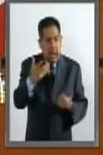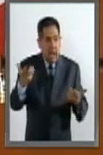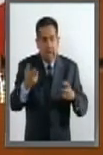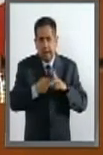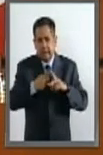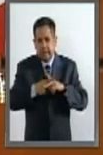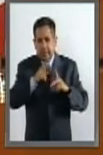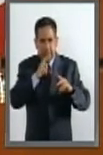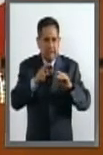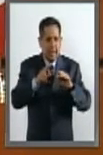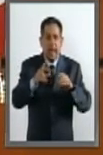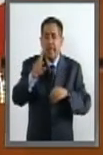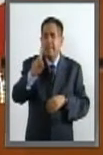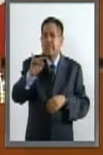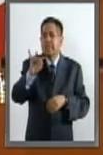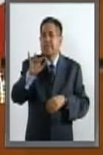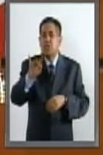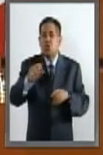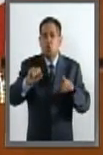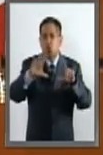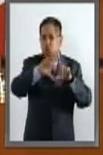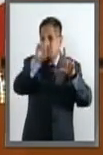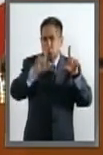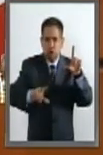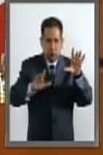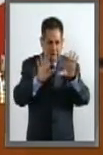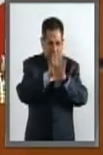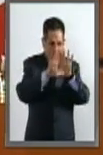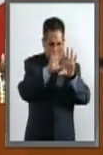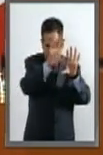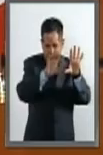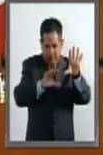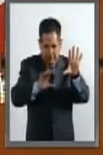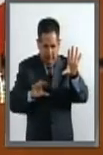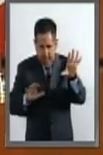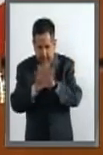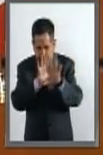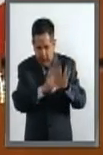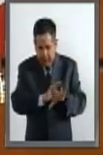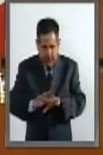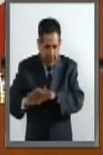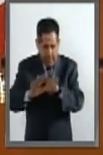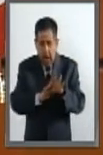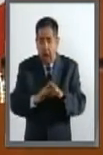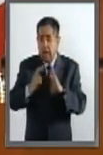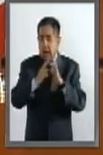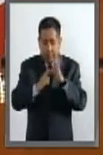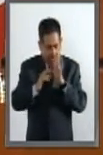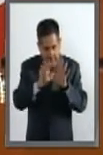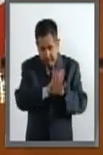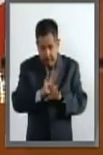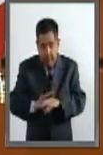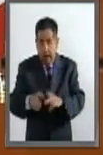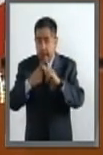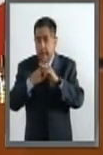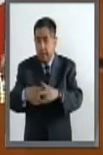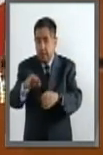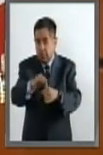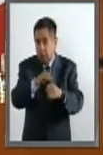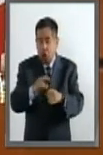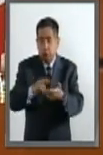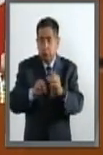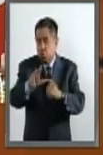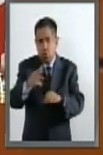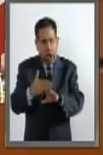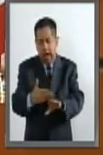la redistritación y la armonización de sus reglamentos internos antes de que inicie el proceso electoral del